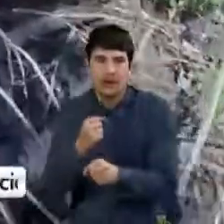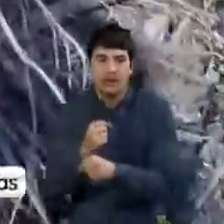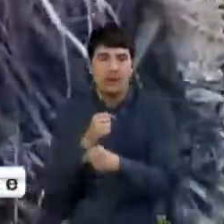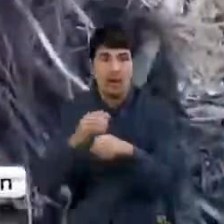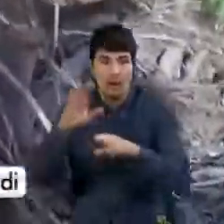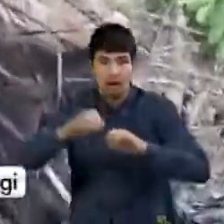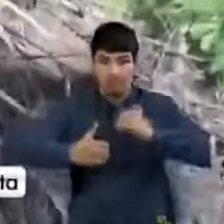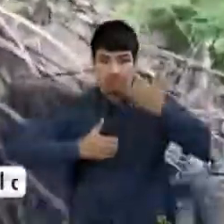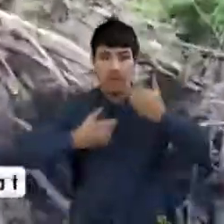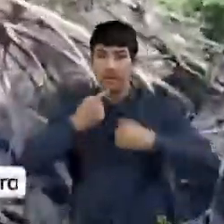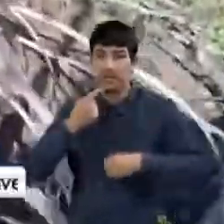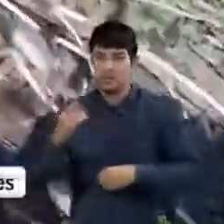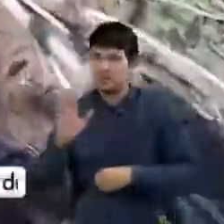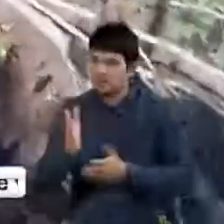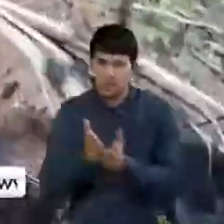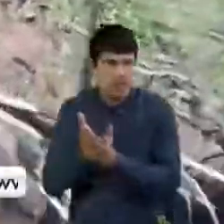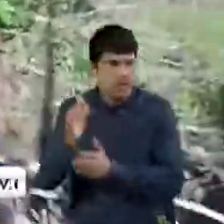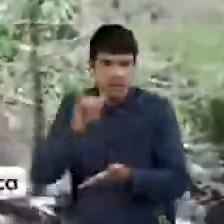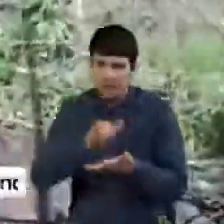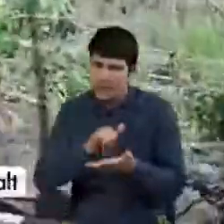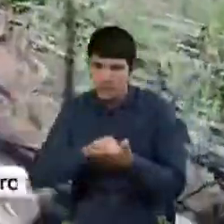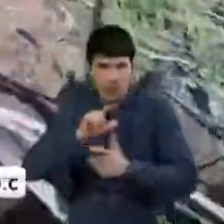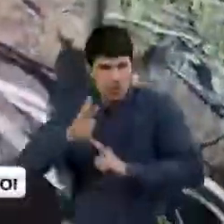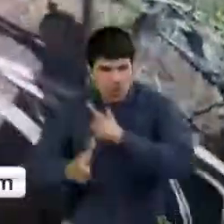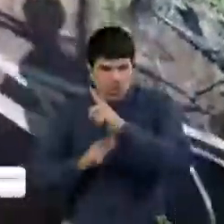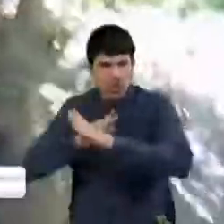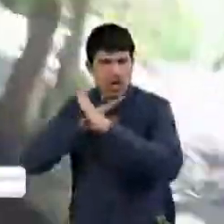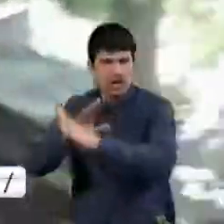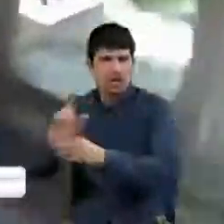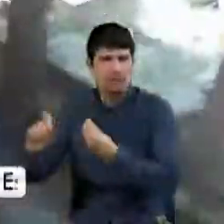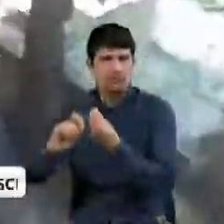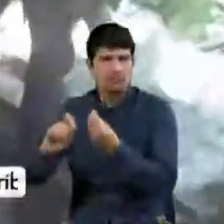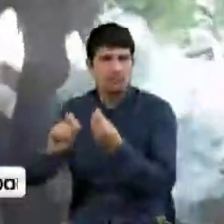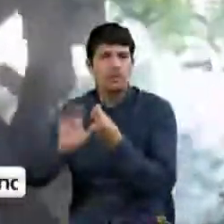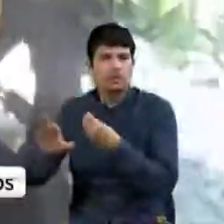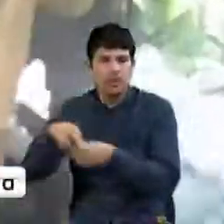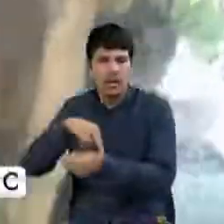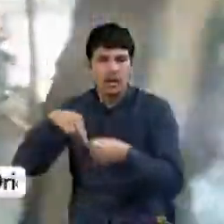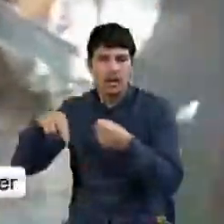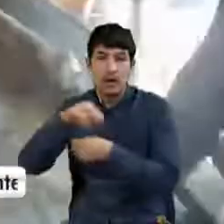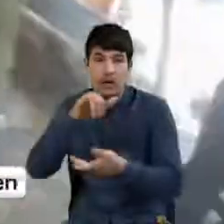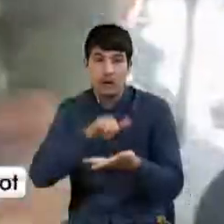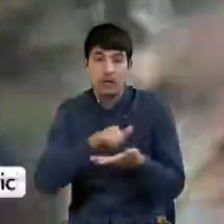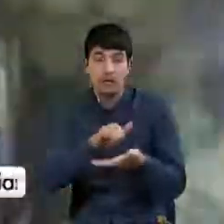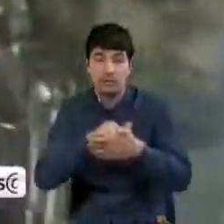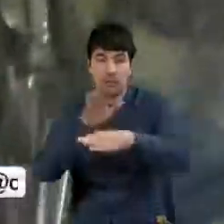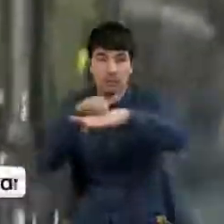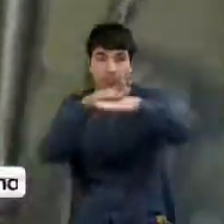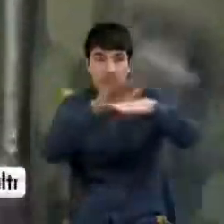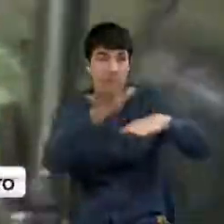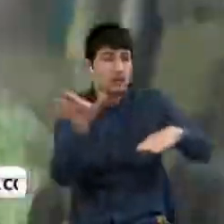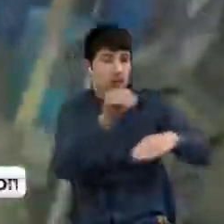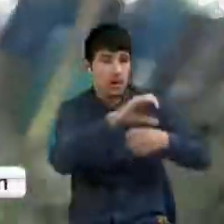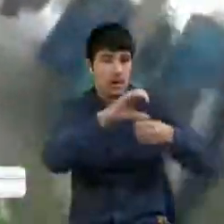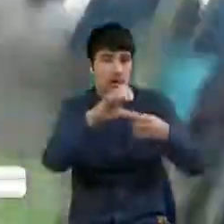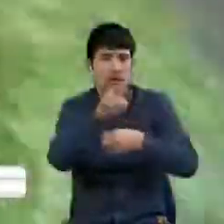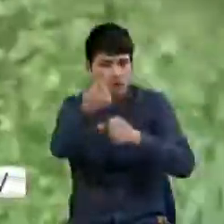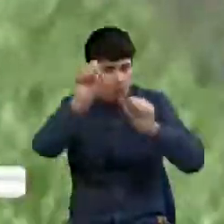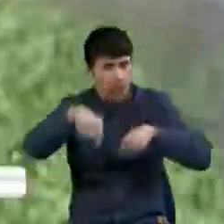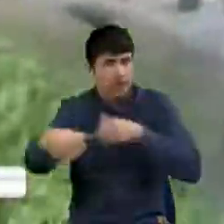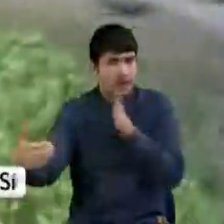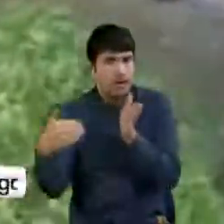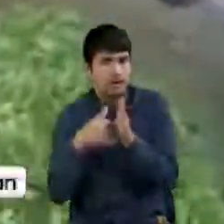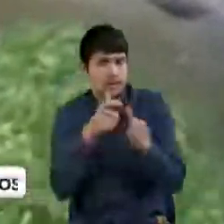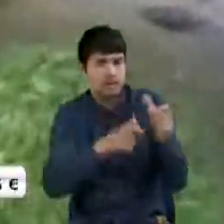autoridades señalan que mantendrán la lucha frontal contra el narcotráfico en esa región del país y asimismo hacen un llamado a la ciudadanía para que denuncien a las